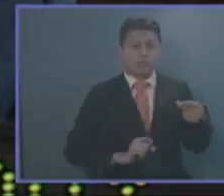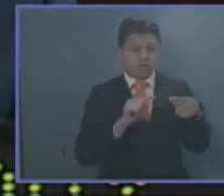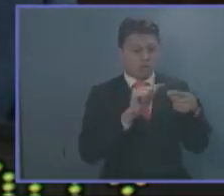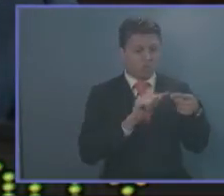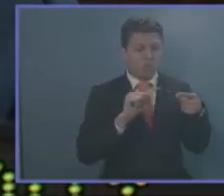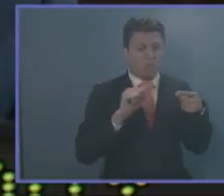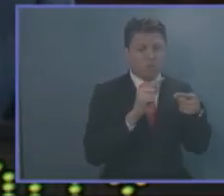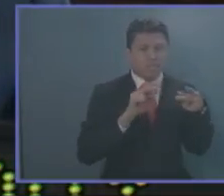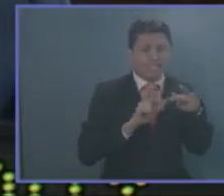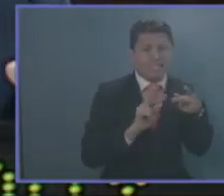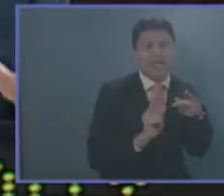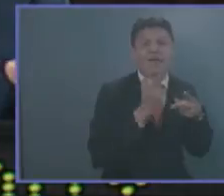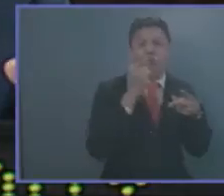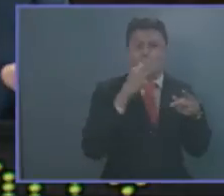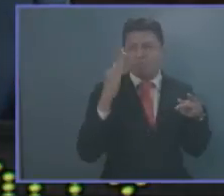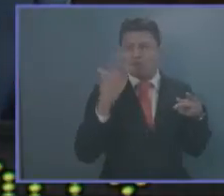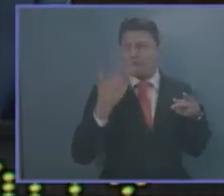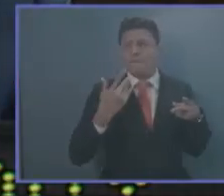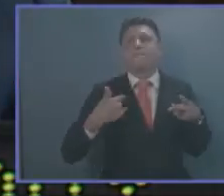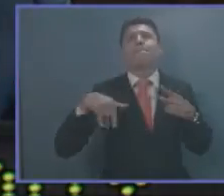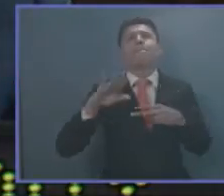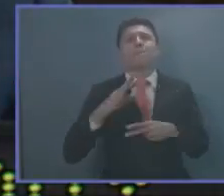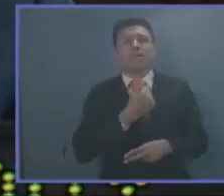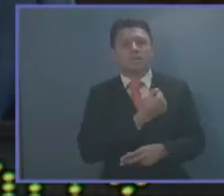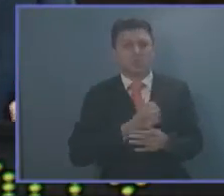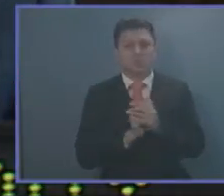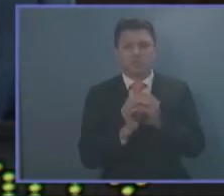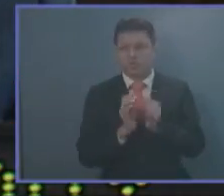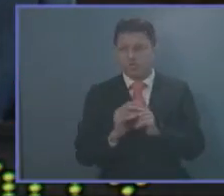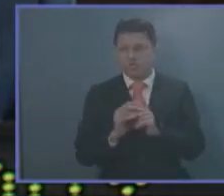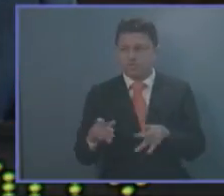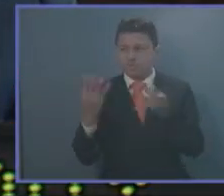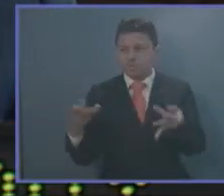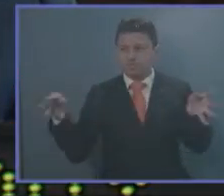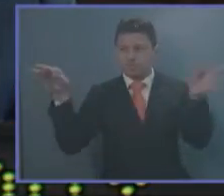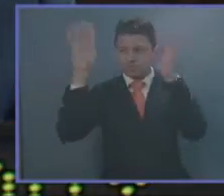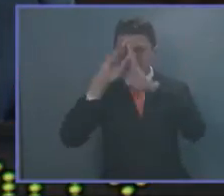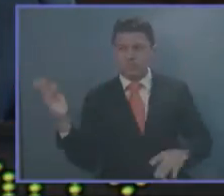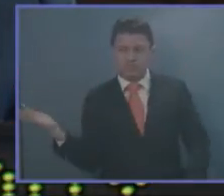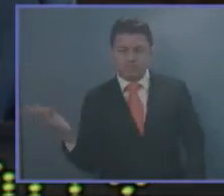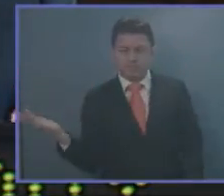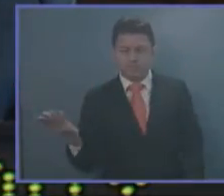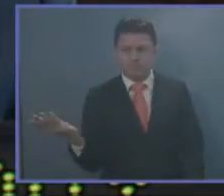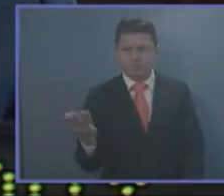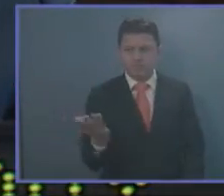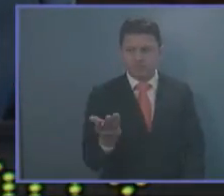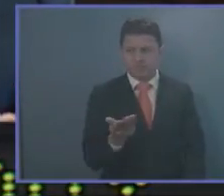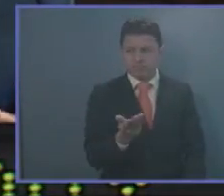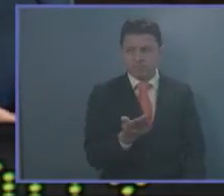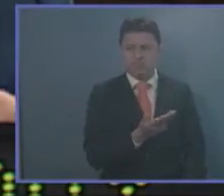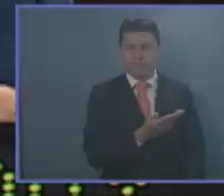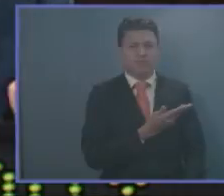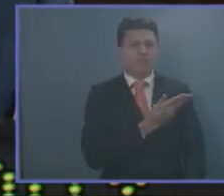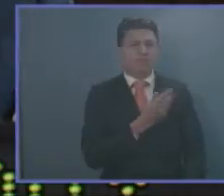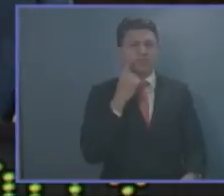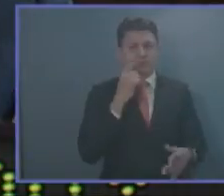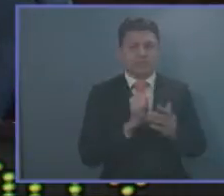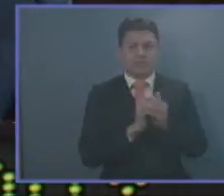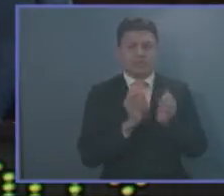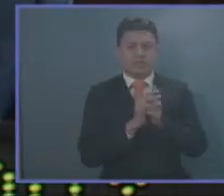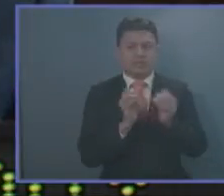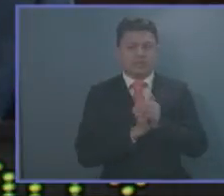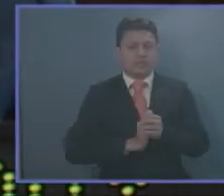de América Latina, después de Haití, lo que constituye un reto, la protección de los